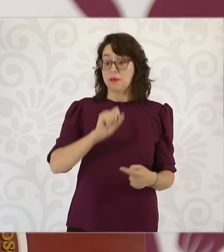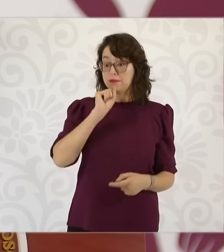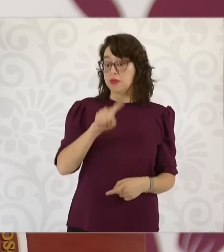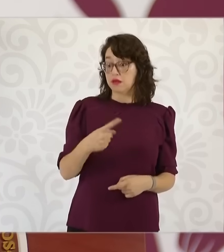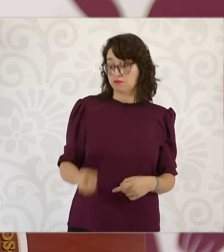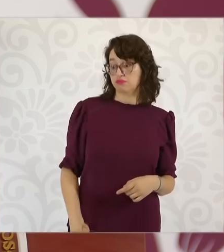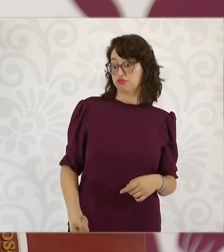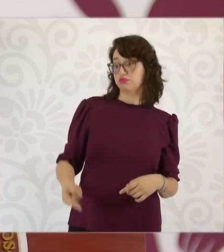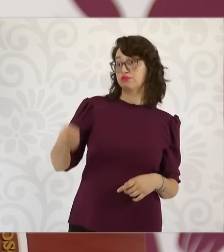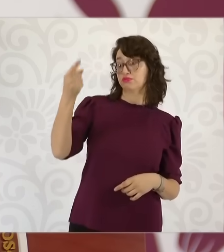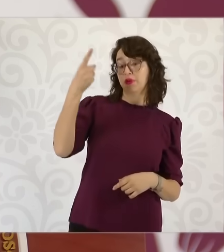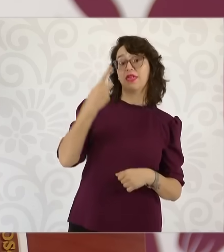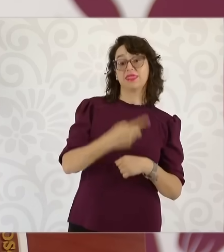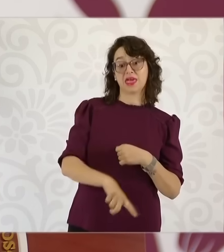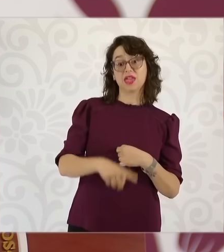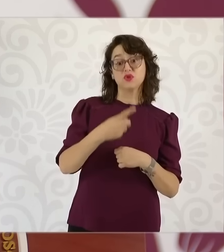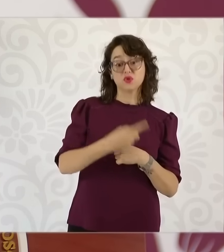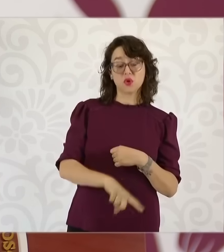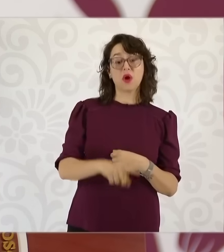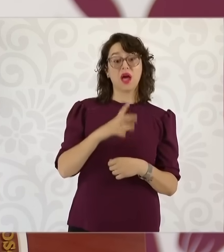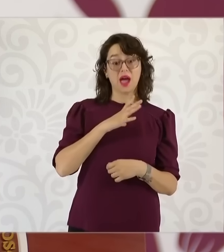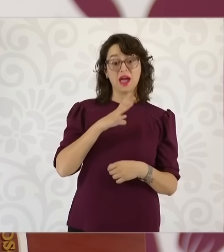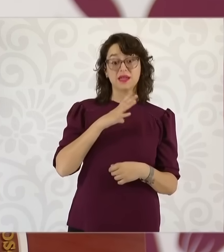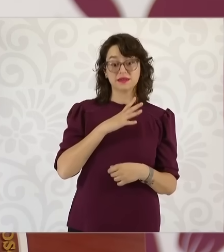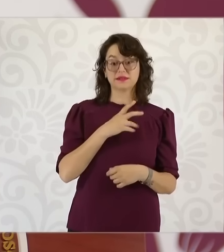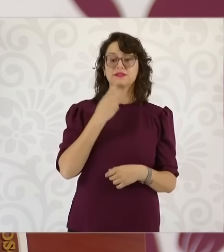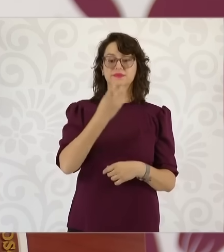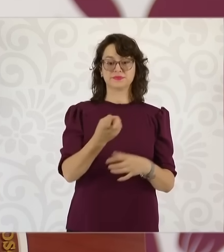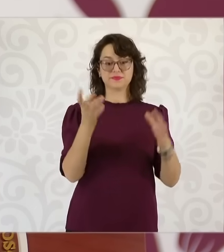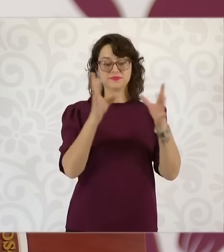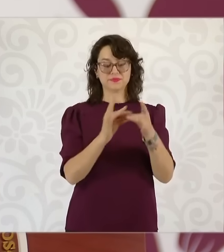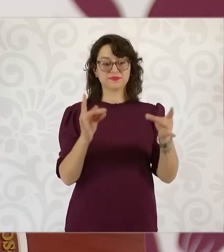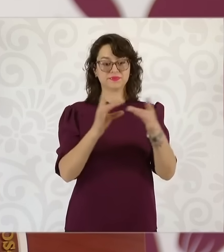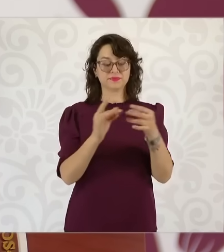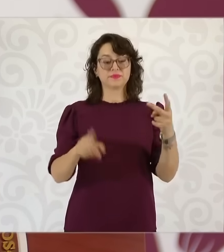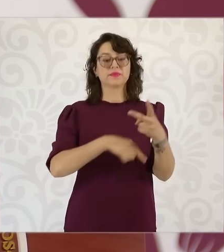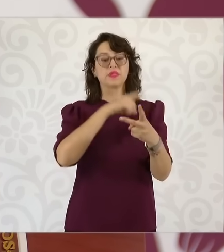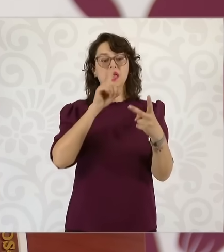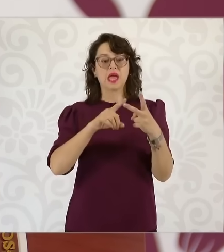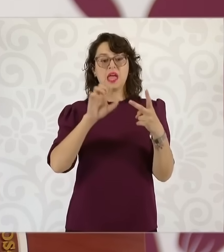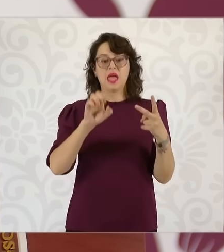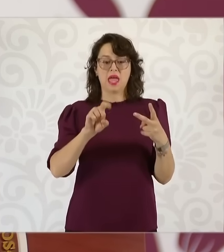platicar sobre ello. Luego está aquí Eduardo Clark,